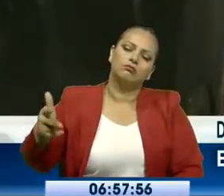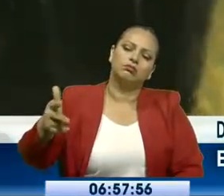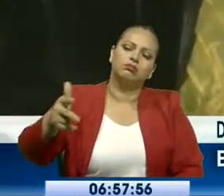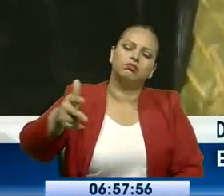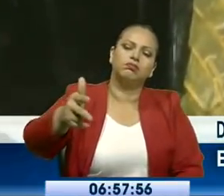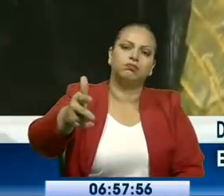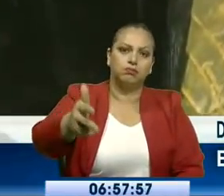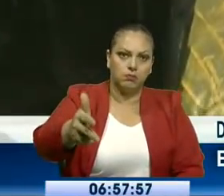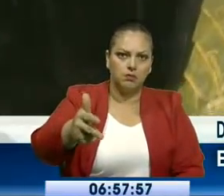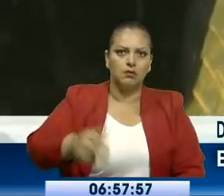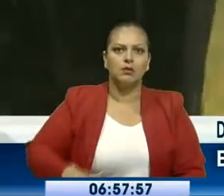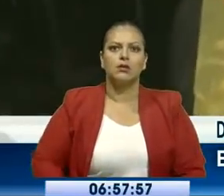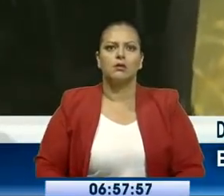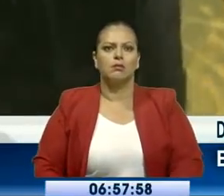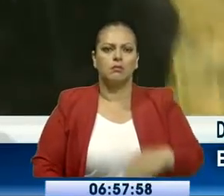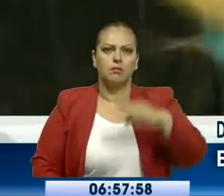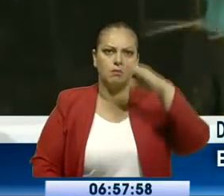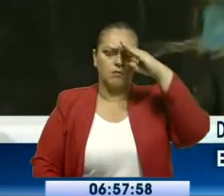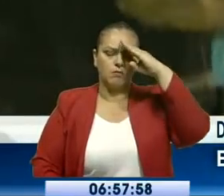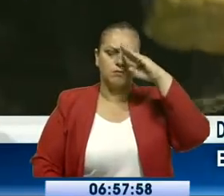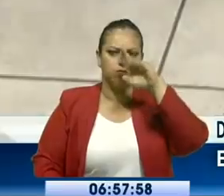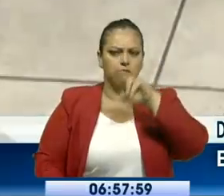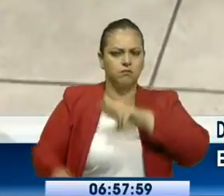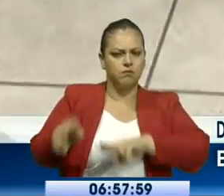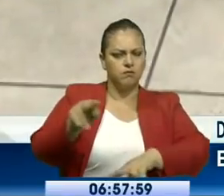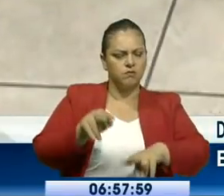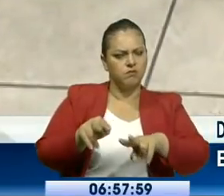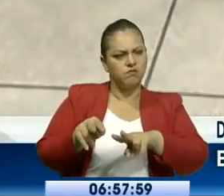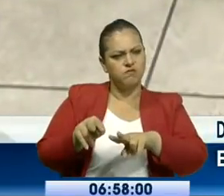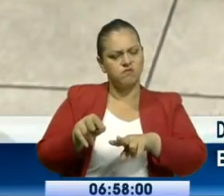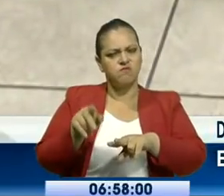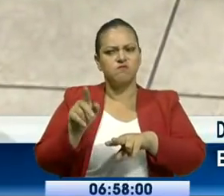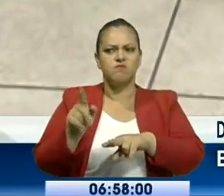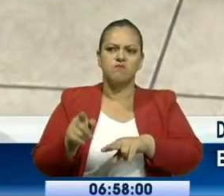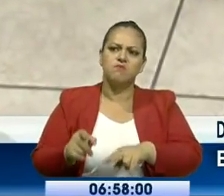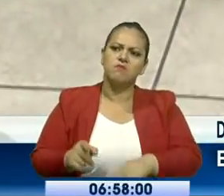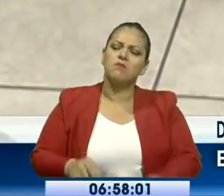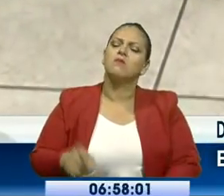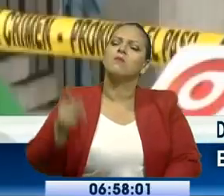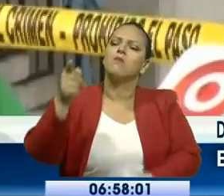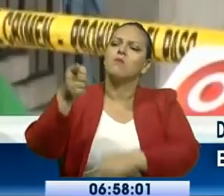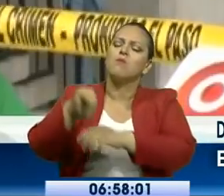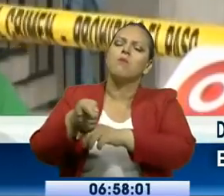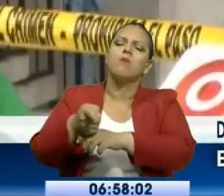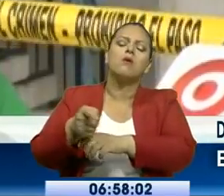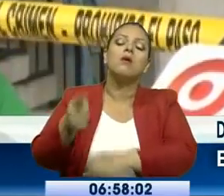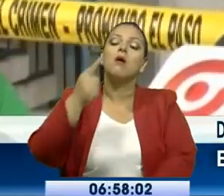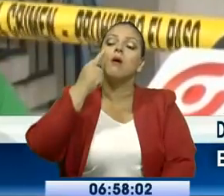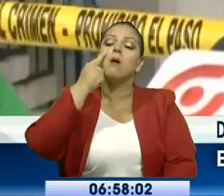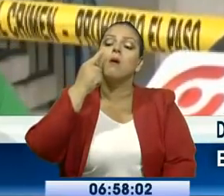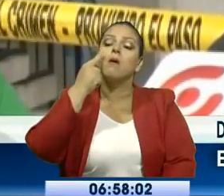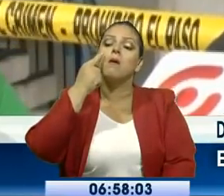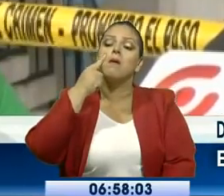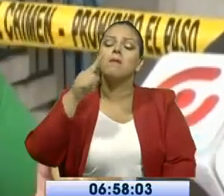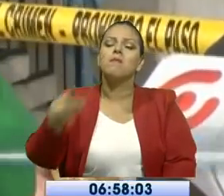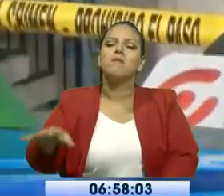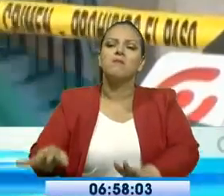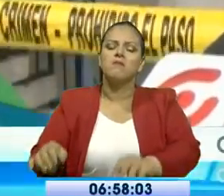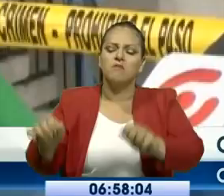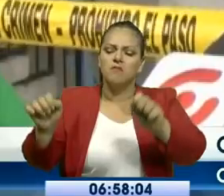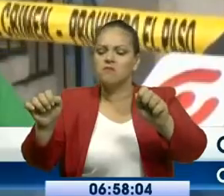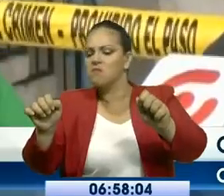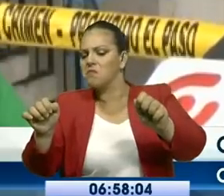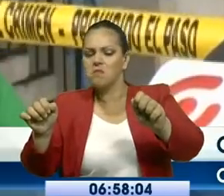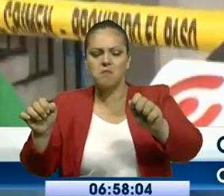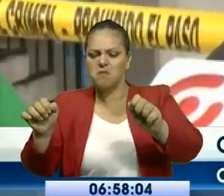pruebas respectivas al contenido de los 13 paquetes, estas dieron positivo para cocaína. Bueno, normalmente aquí el bloque este